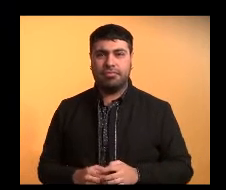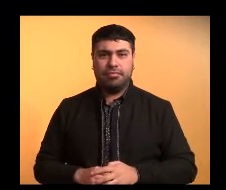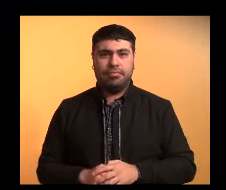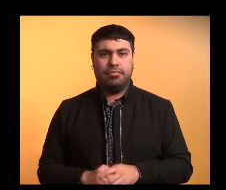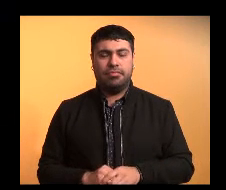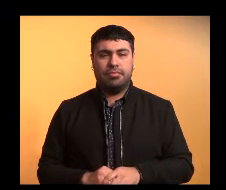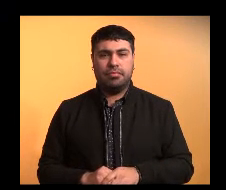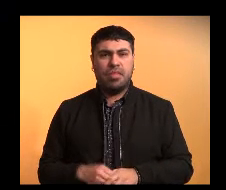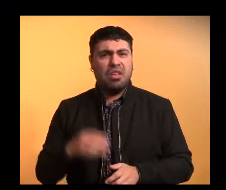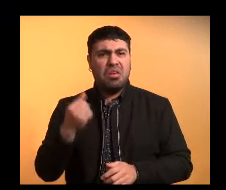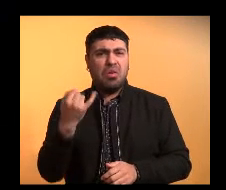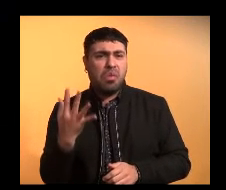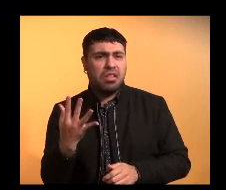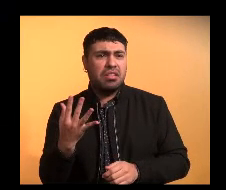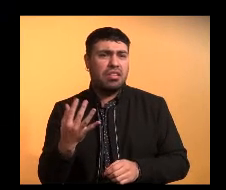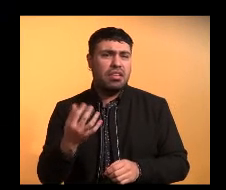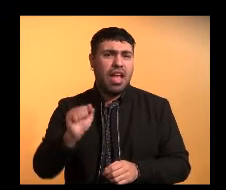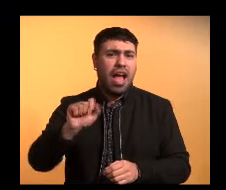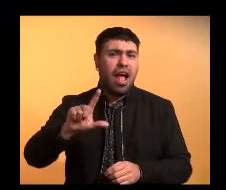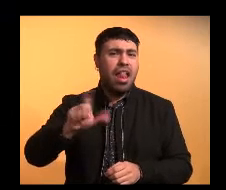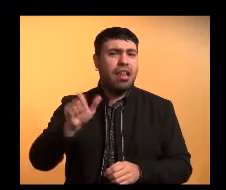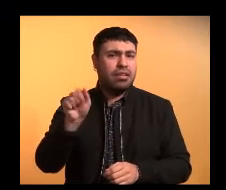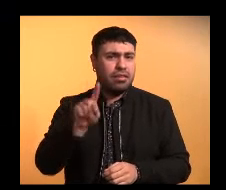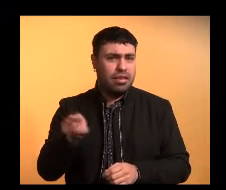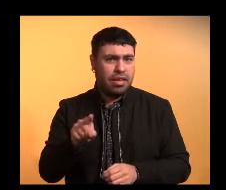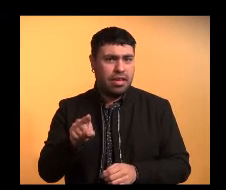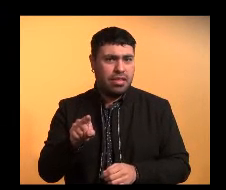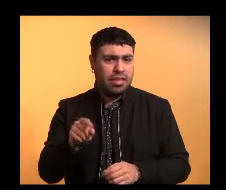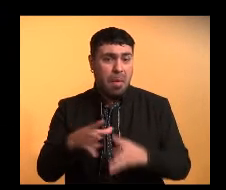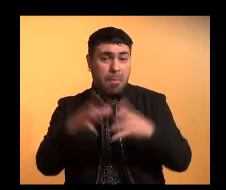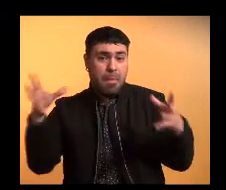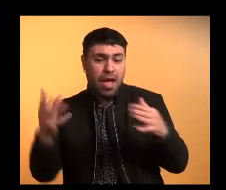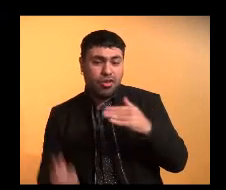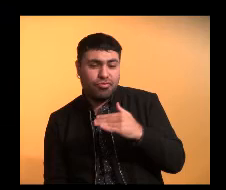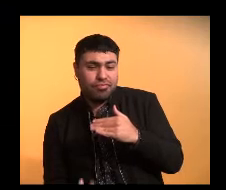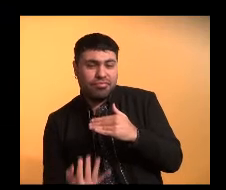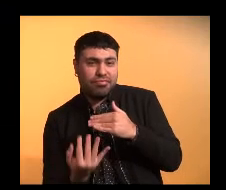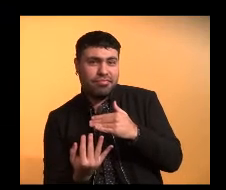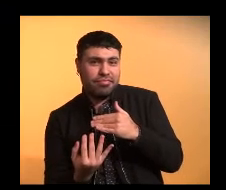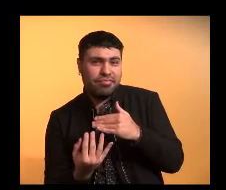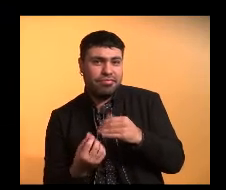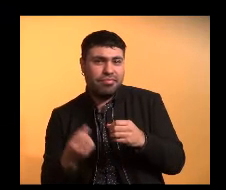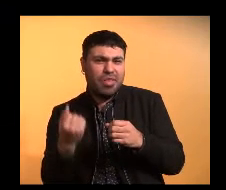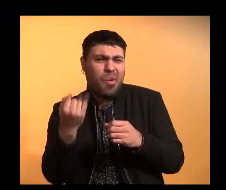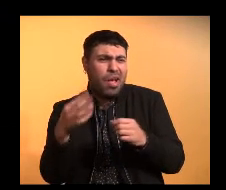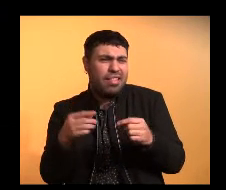Ahora, ¿cuántas especies de algas, y particularmente macroalgas, tenemos en Antártica?